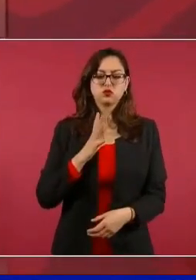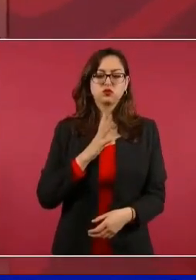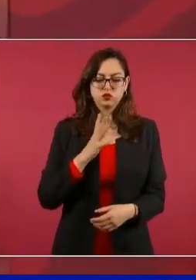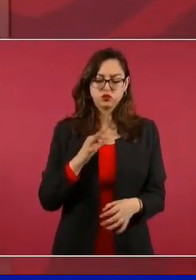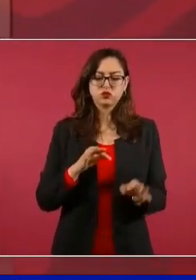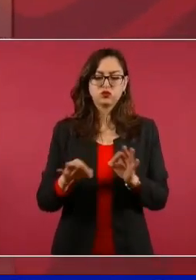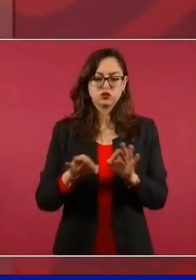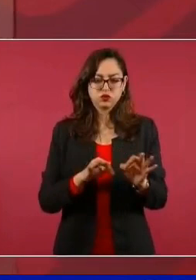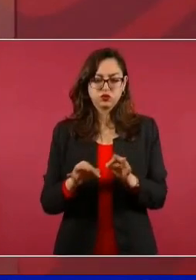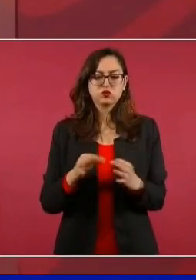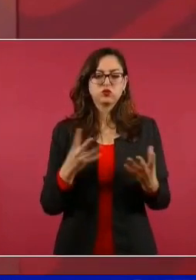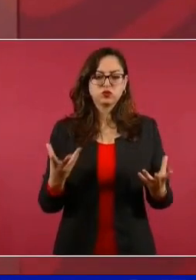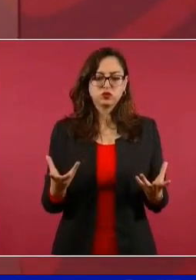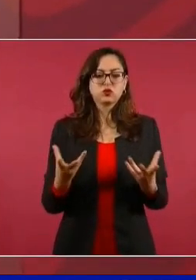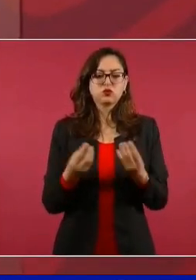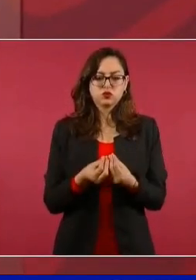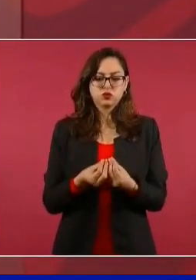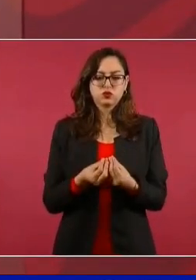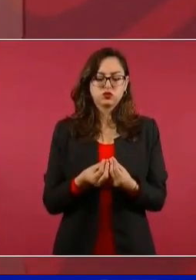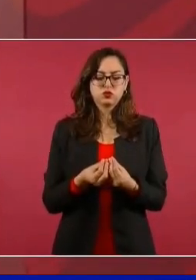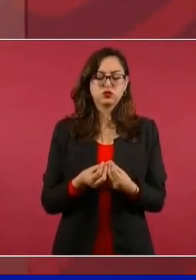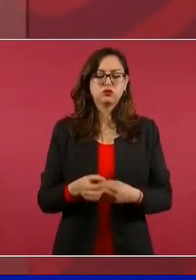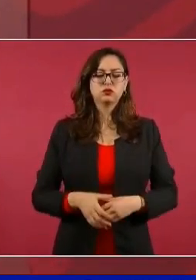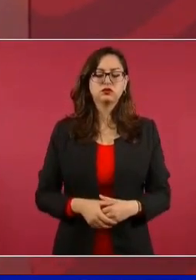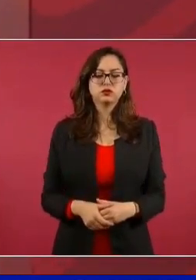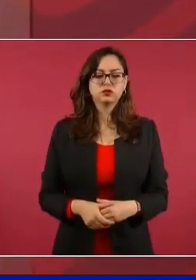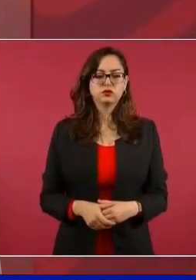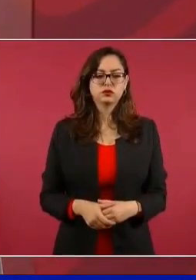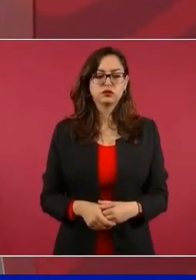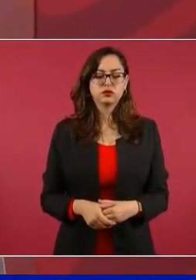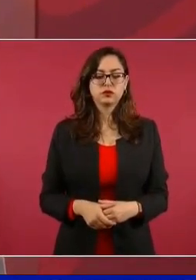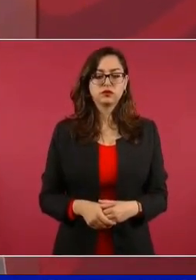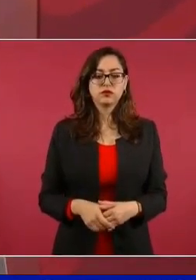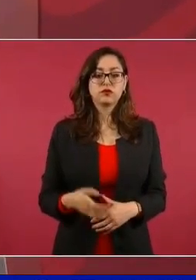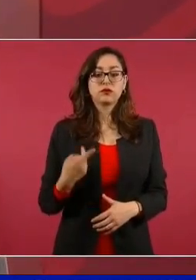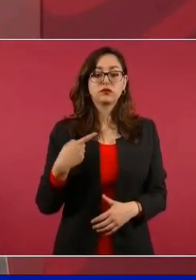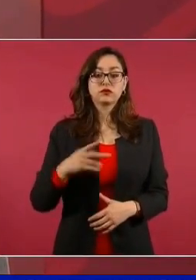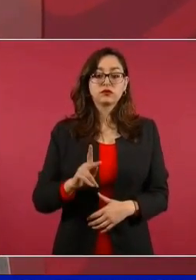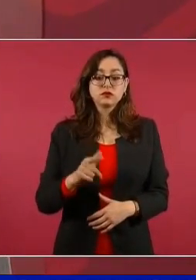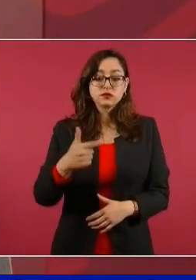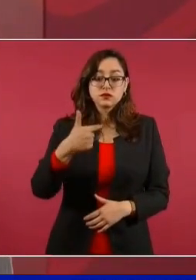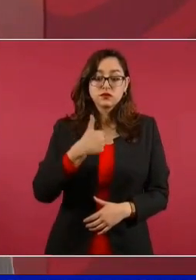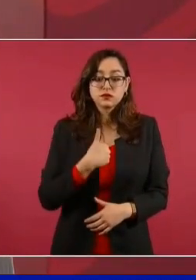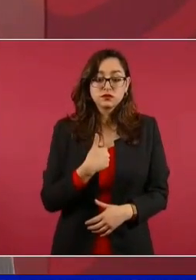pero yo me apego